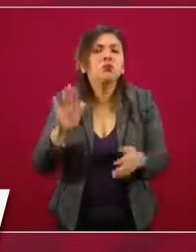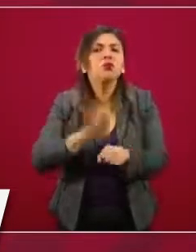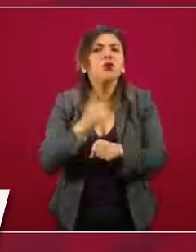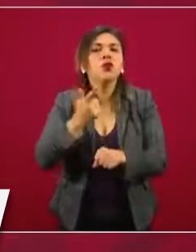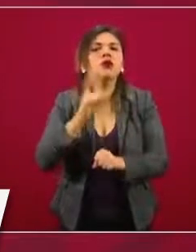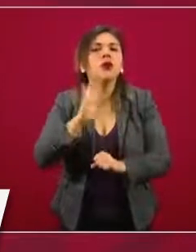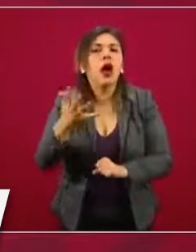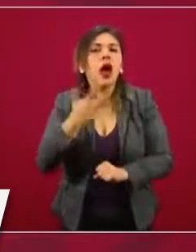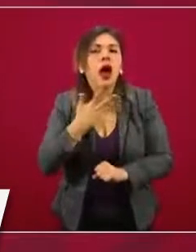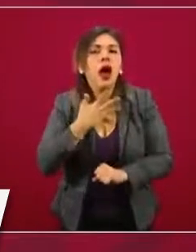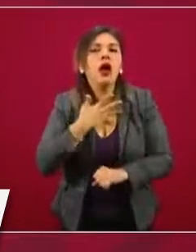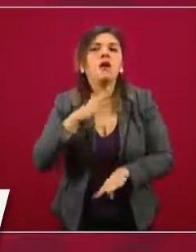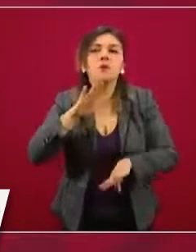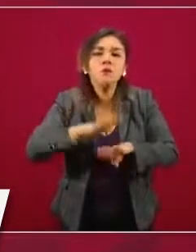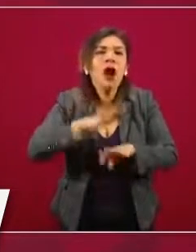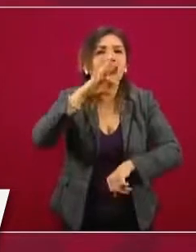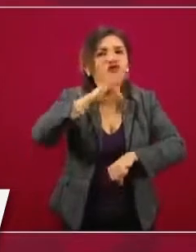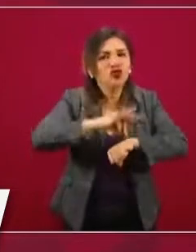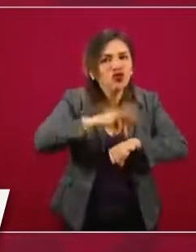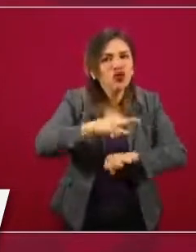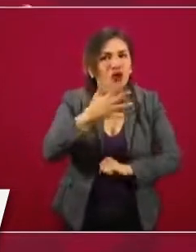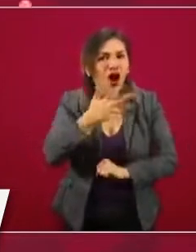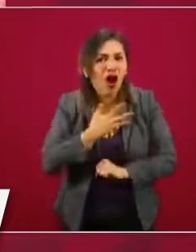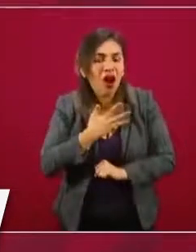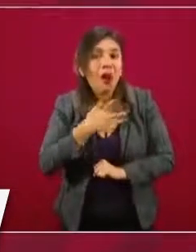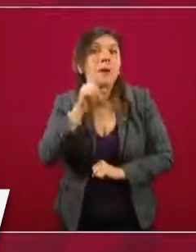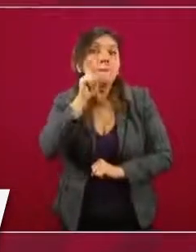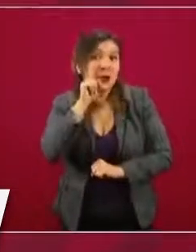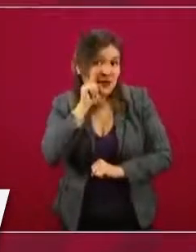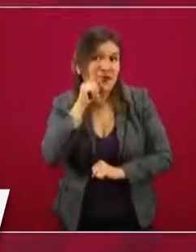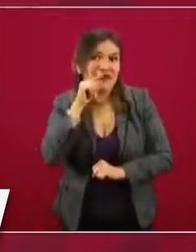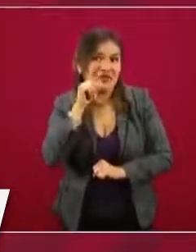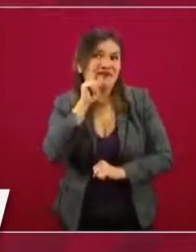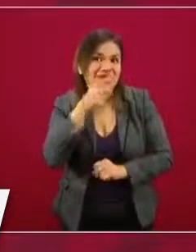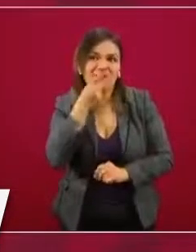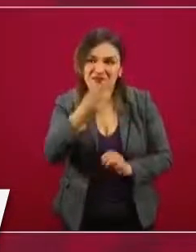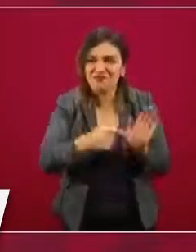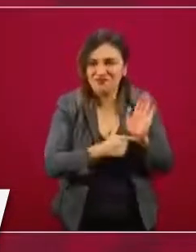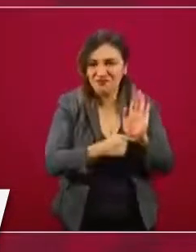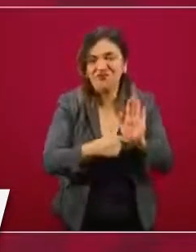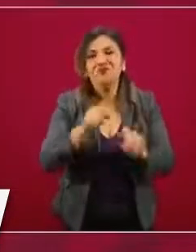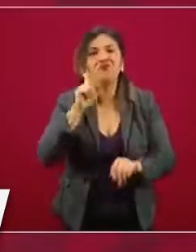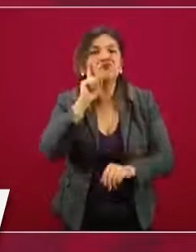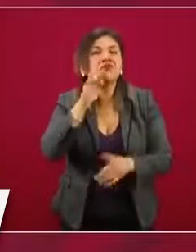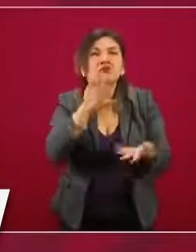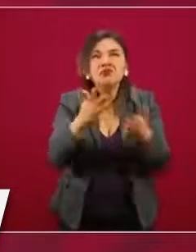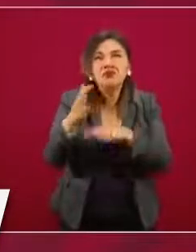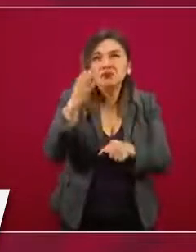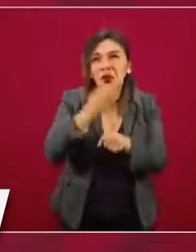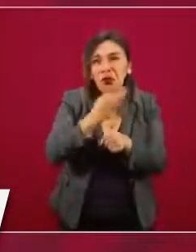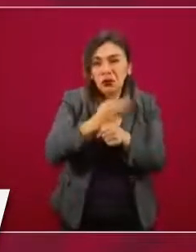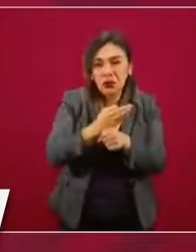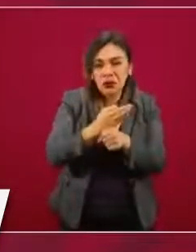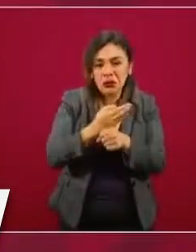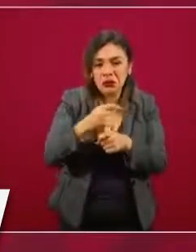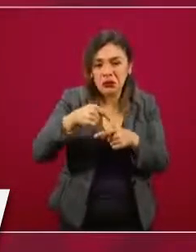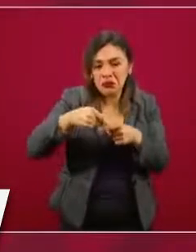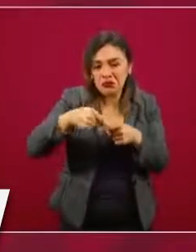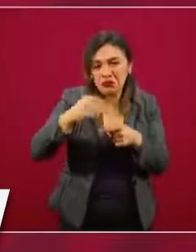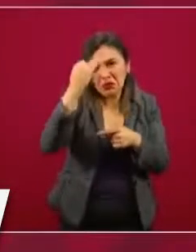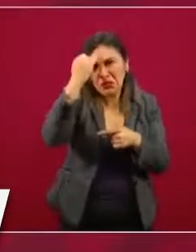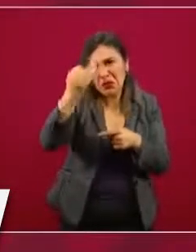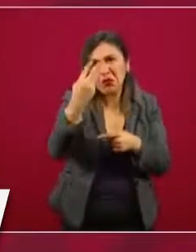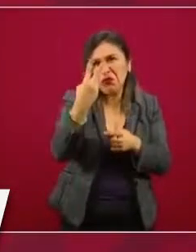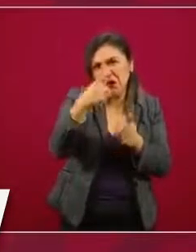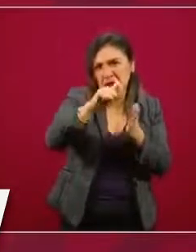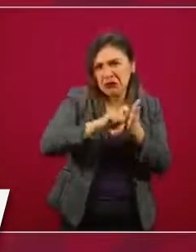tenemos más médicos. Mañana les van a decir, casi contratamos en estos dos,